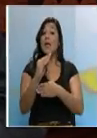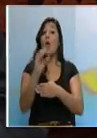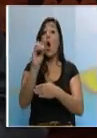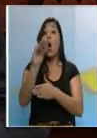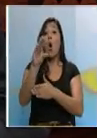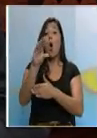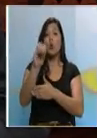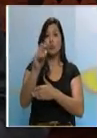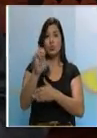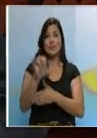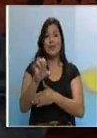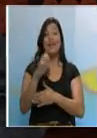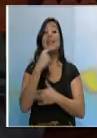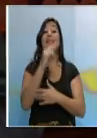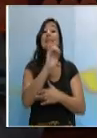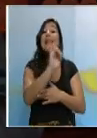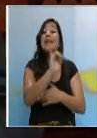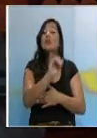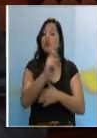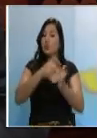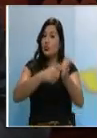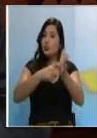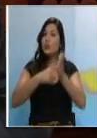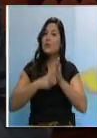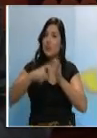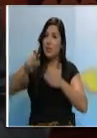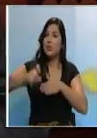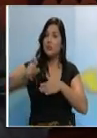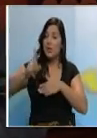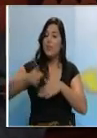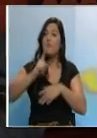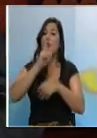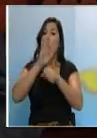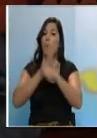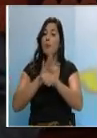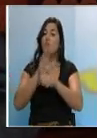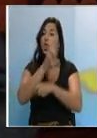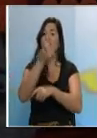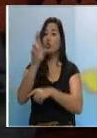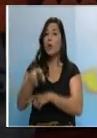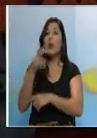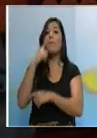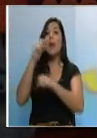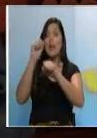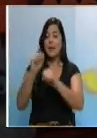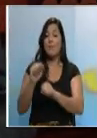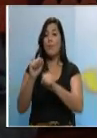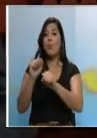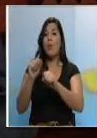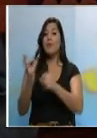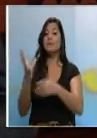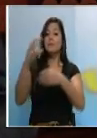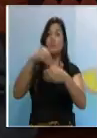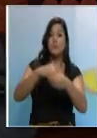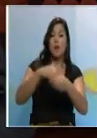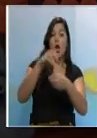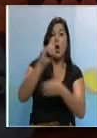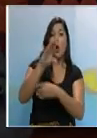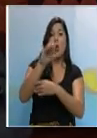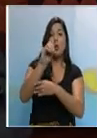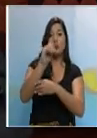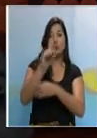OCDE que ese debe ser un requisito que debe cumplir el país para que se adhiera, para que se integre a